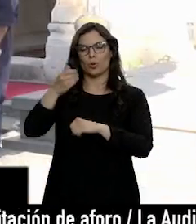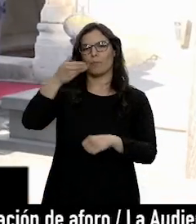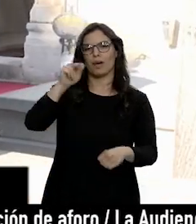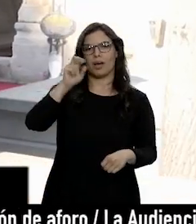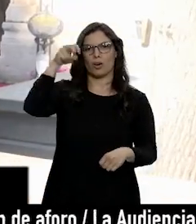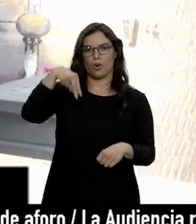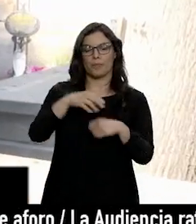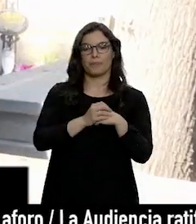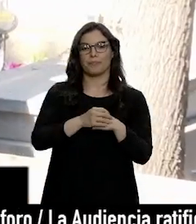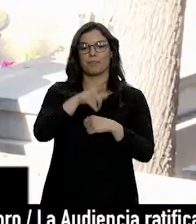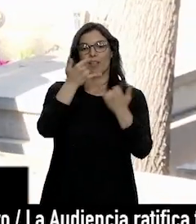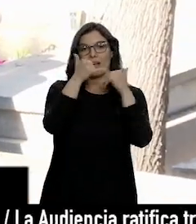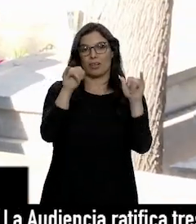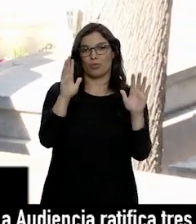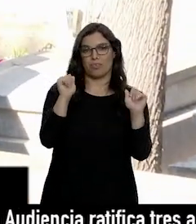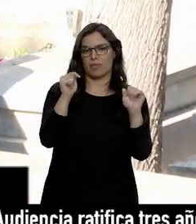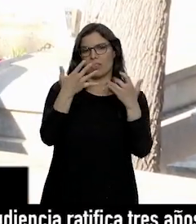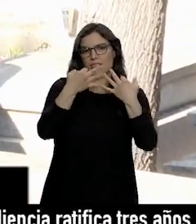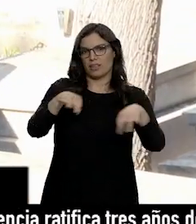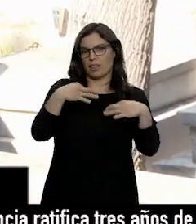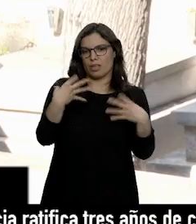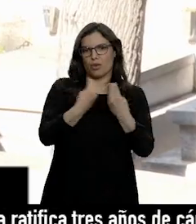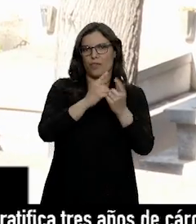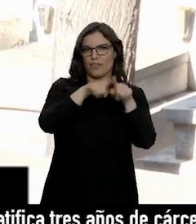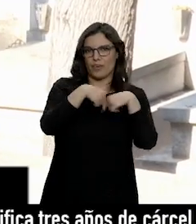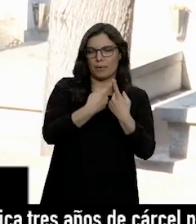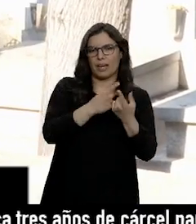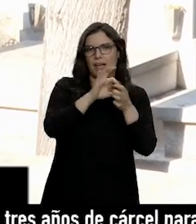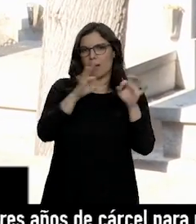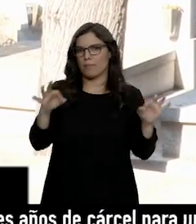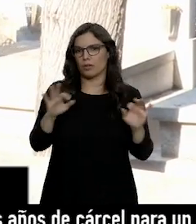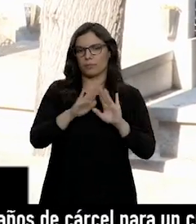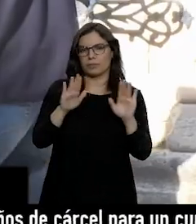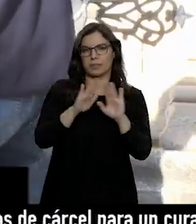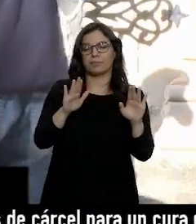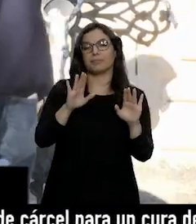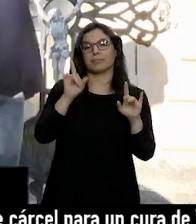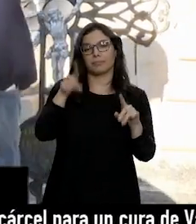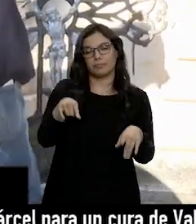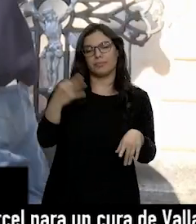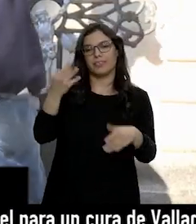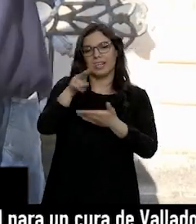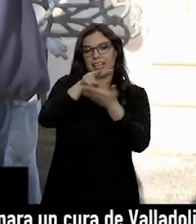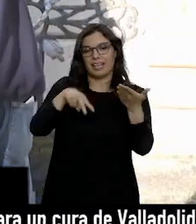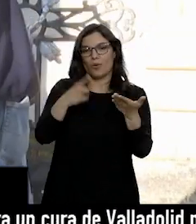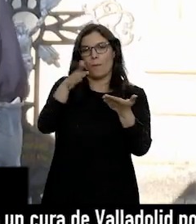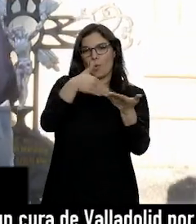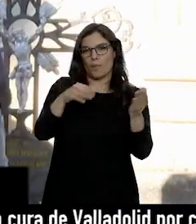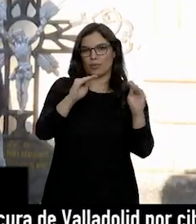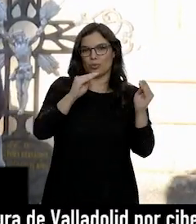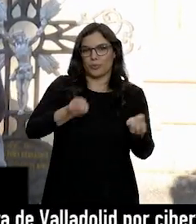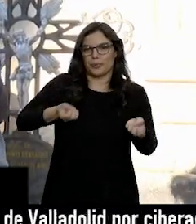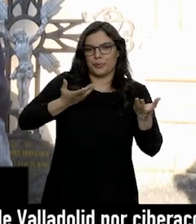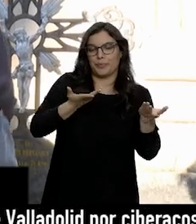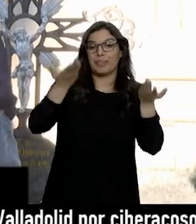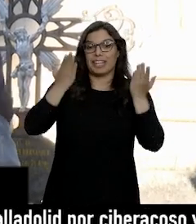Barrón. El acto de despedida ha sido sencillo, rodeado de familiares y amigos, y no ha podido faltar la lectura de uno de sus poemas. Su